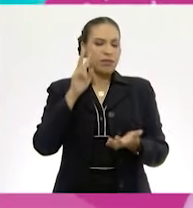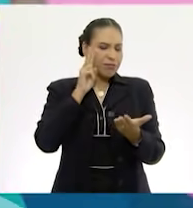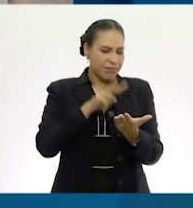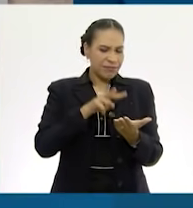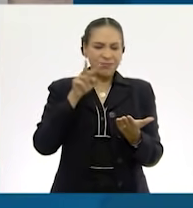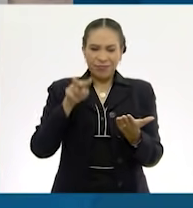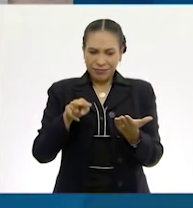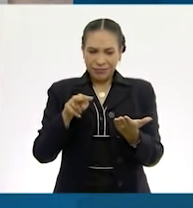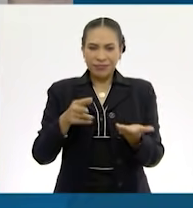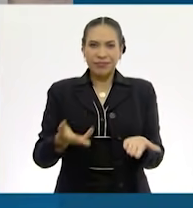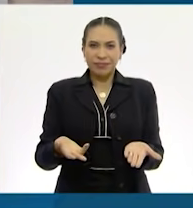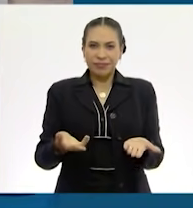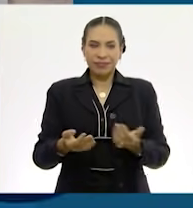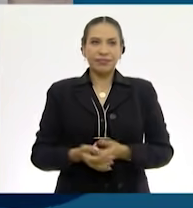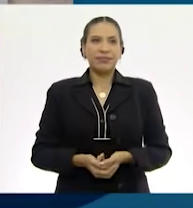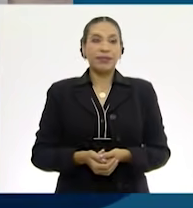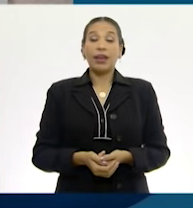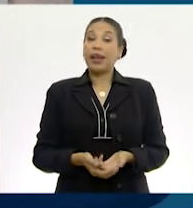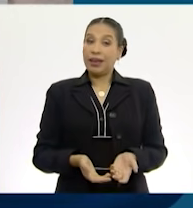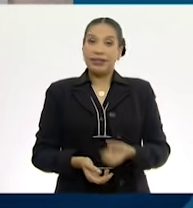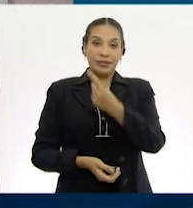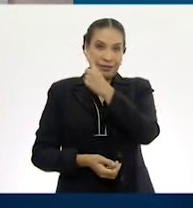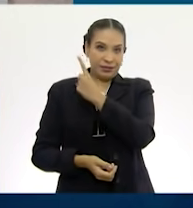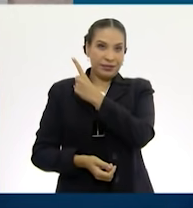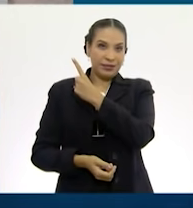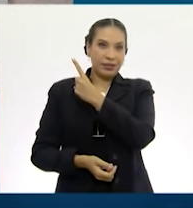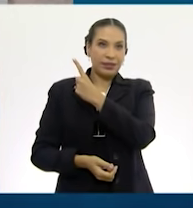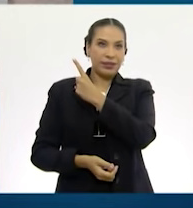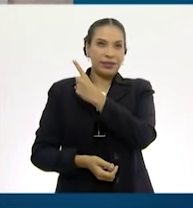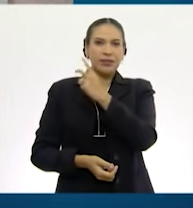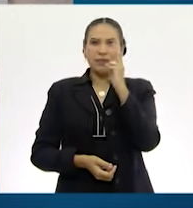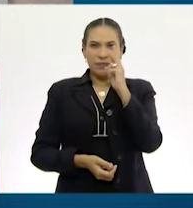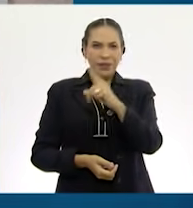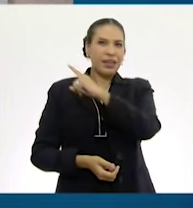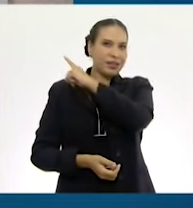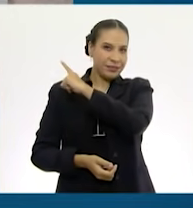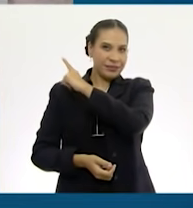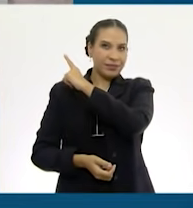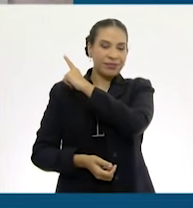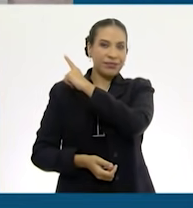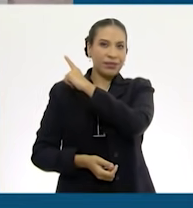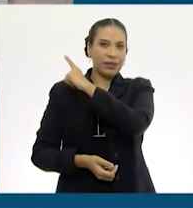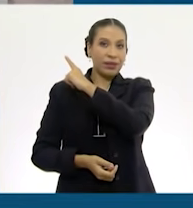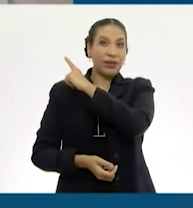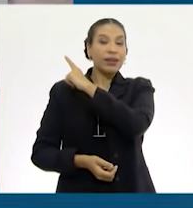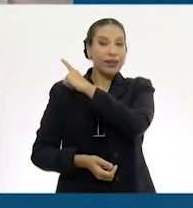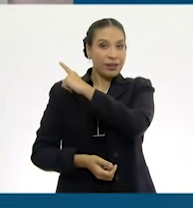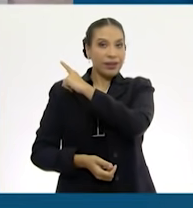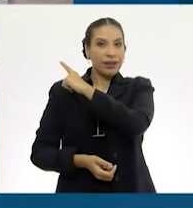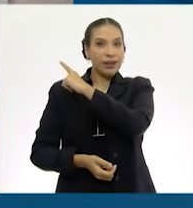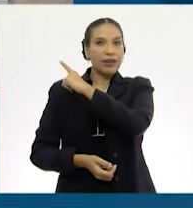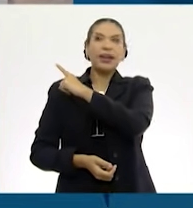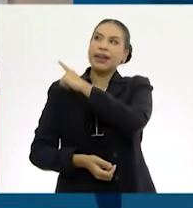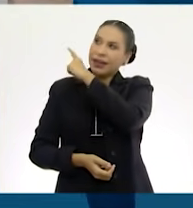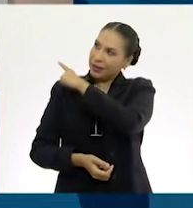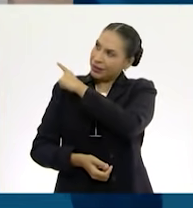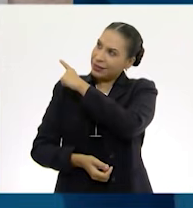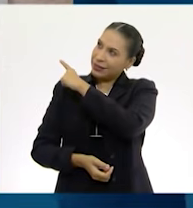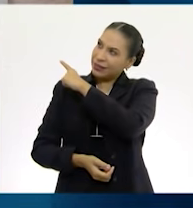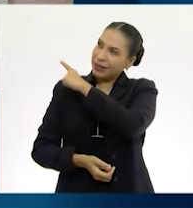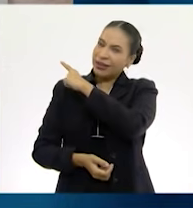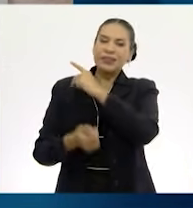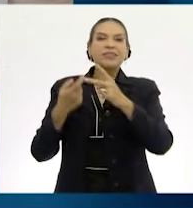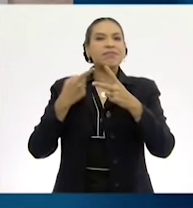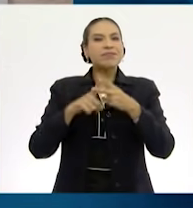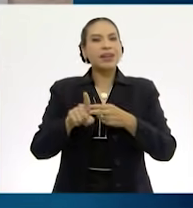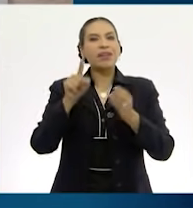verla. Bien. Aquí está. Ustedes la pueden ver en su pantalla. Como pueden ver, esta línea del tiempo